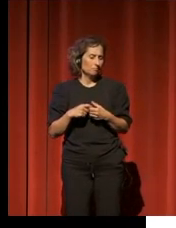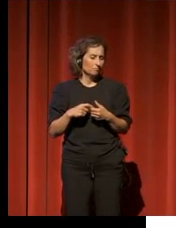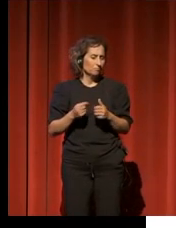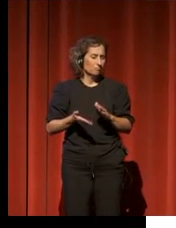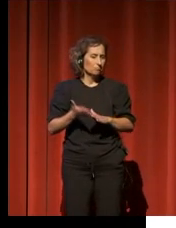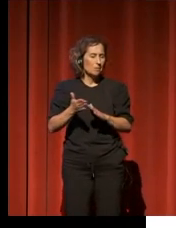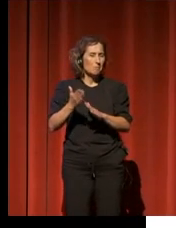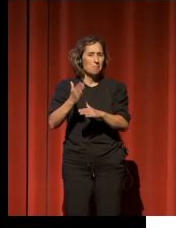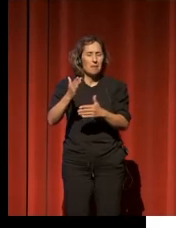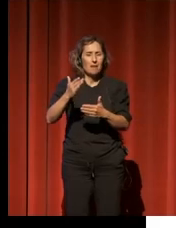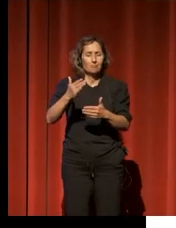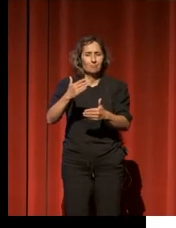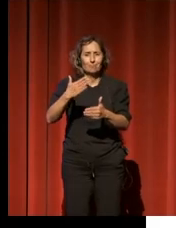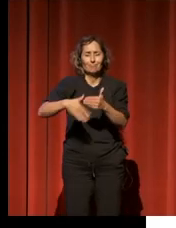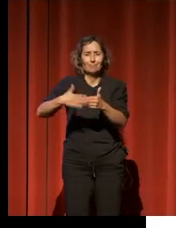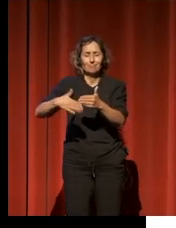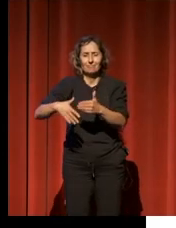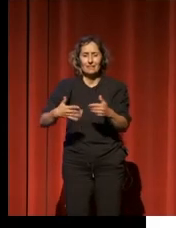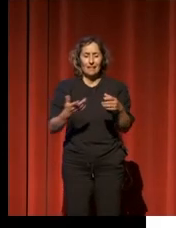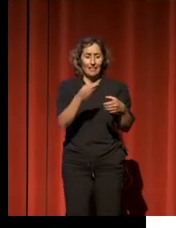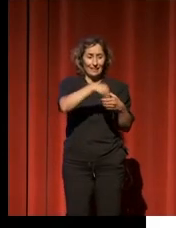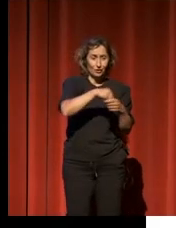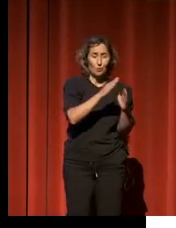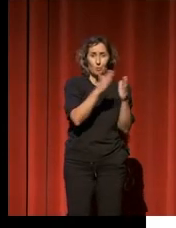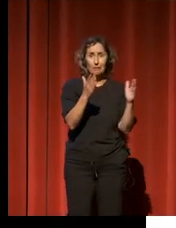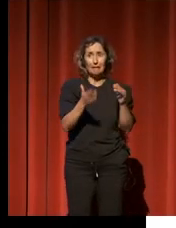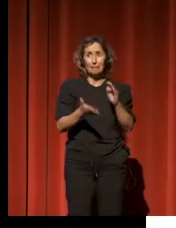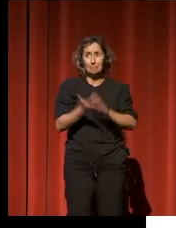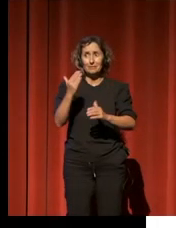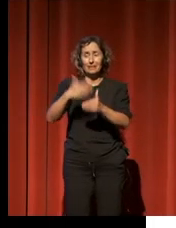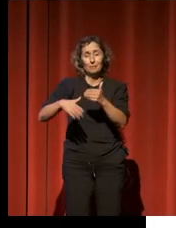la llevamos dentro dentro de la biblioteca verdad